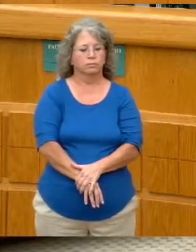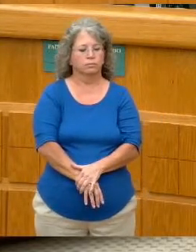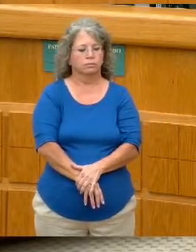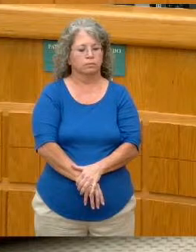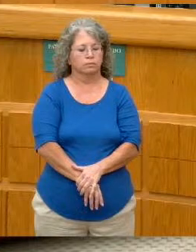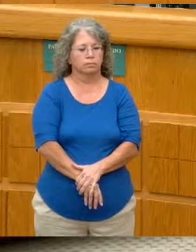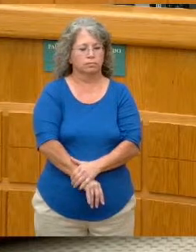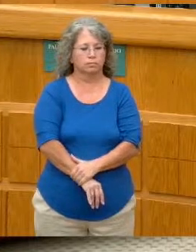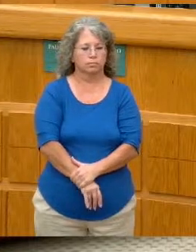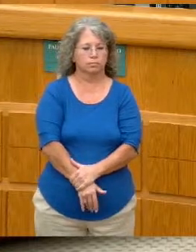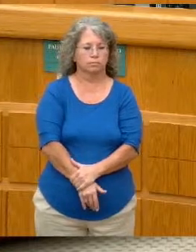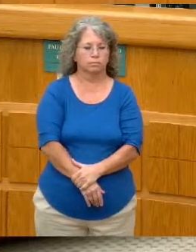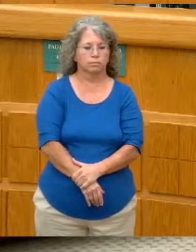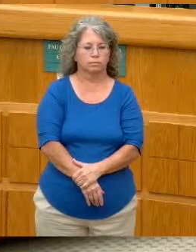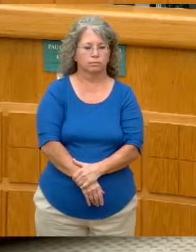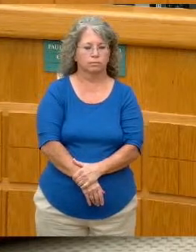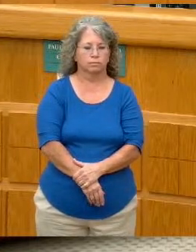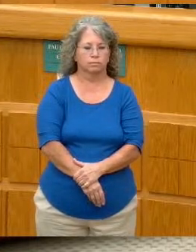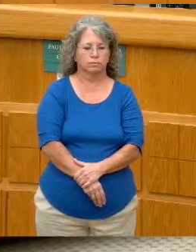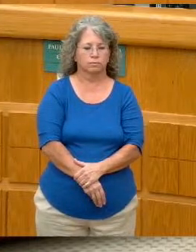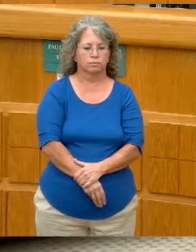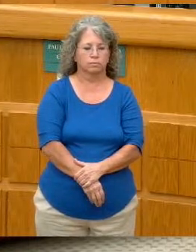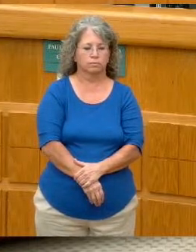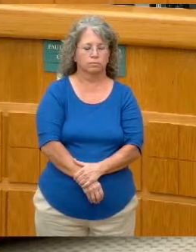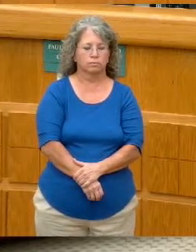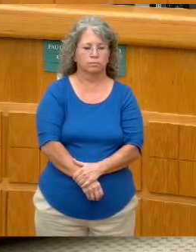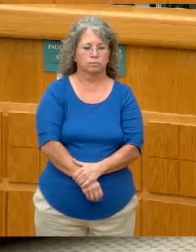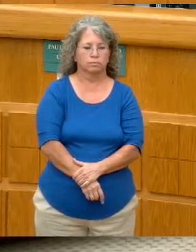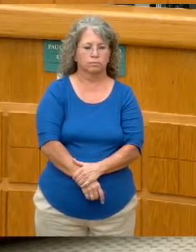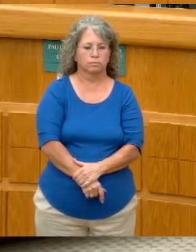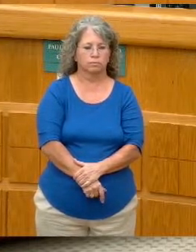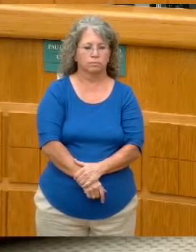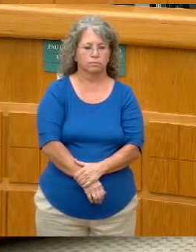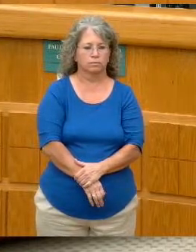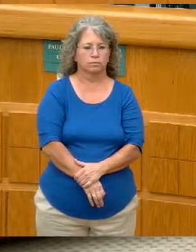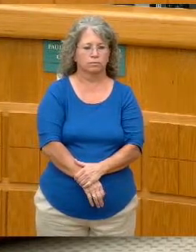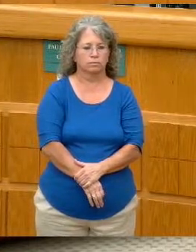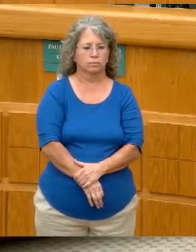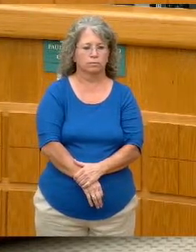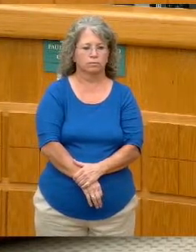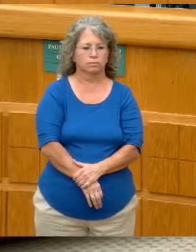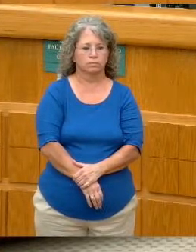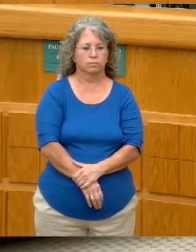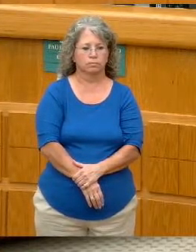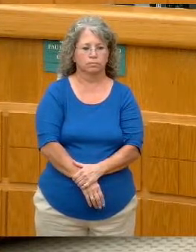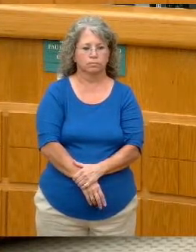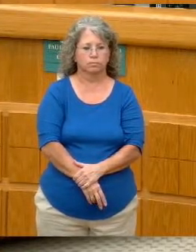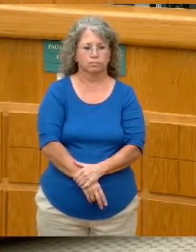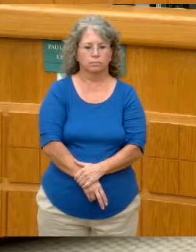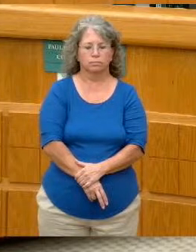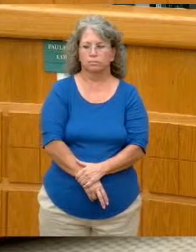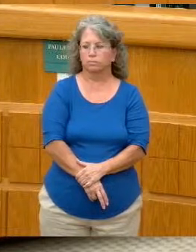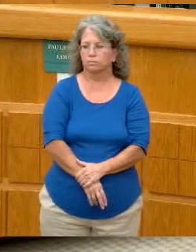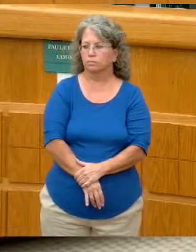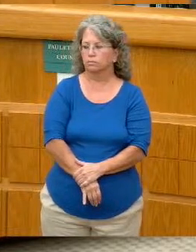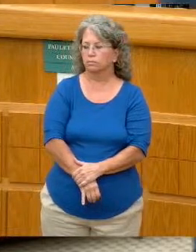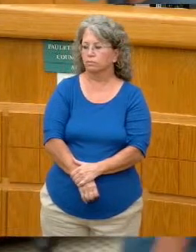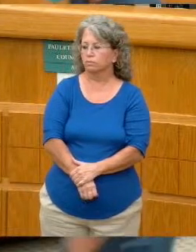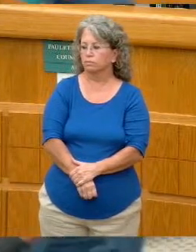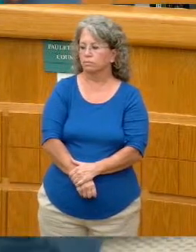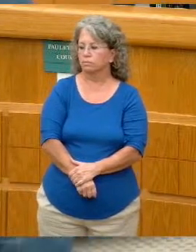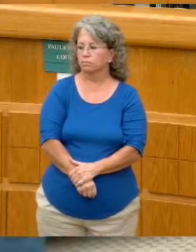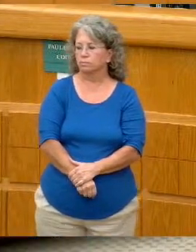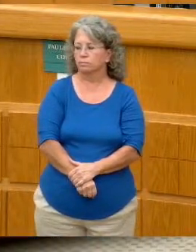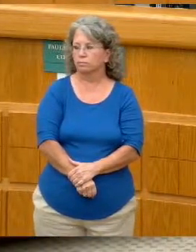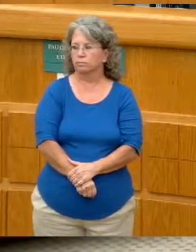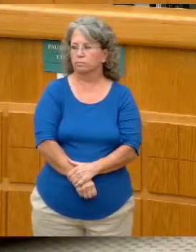si ya se han recuperado y así actualizar nuestra información. Desafortunadamente, una de esas llamadas fue a una mujer quien indicó que ella ya se había recuperado,